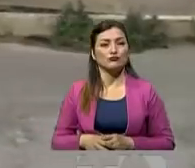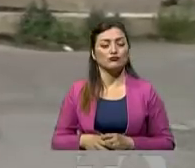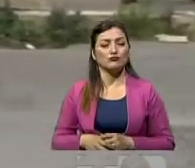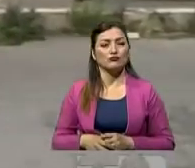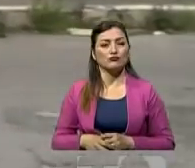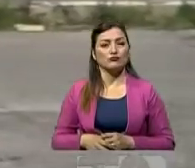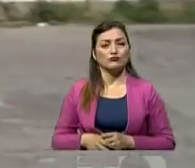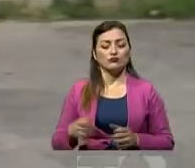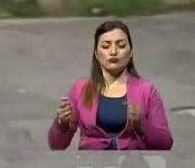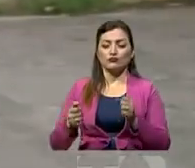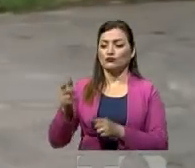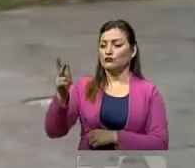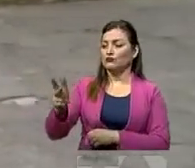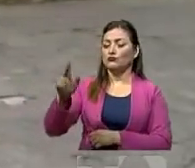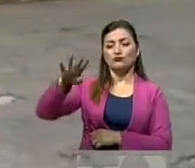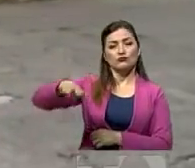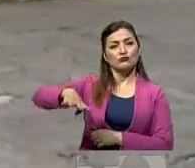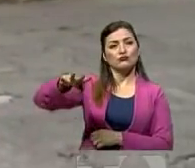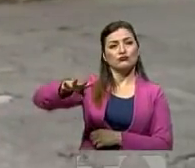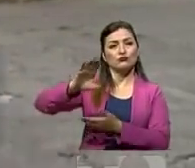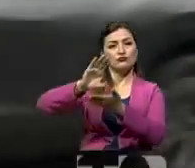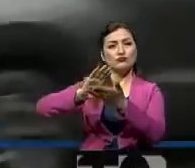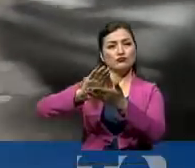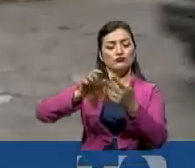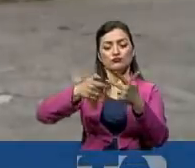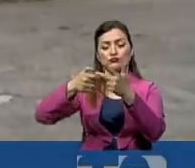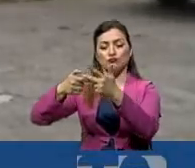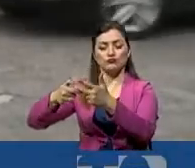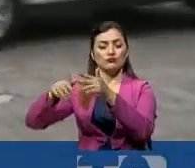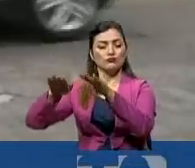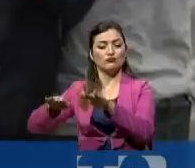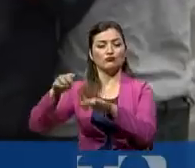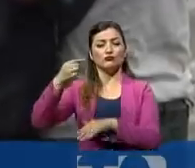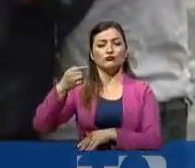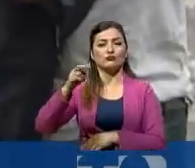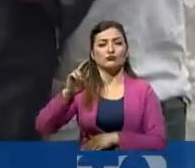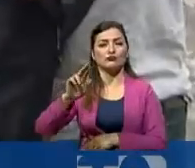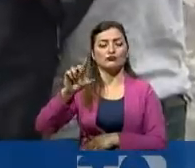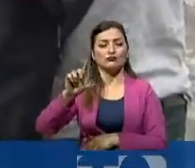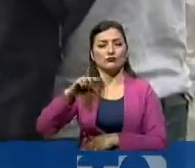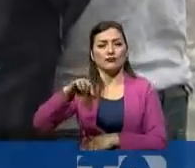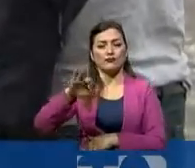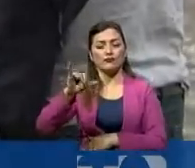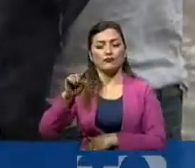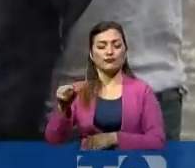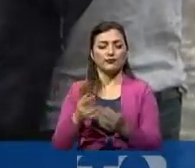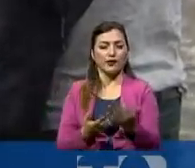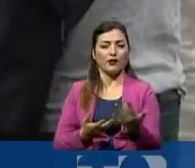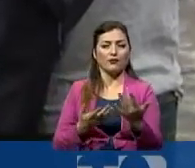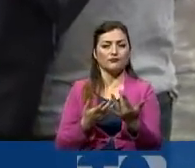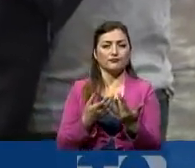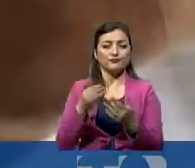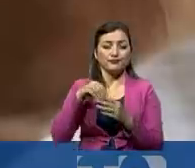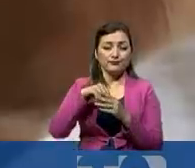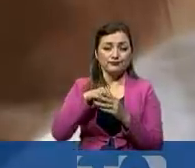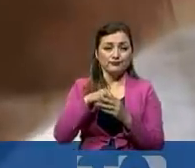Su camioneta permaneció 4 meses en el centro de retención vehicular de Gualaquiza. Esperó ese tiempo porque estaba reuniendo el